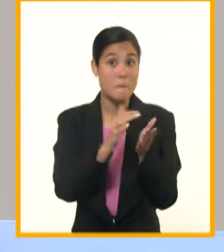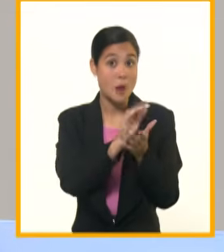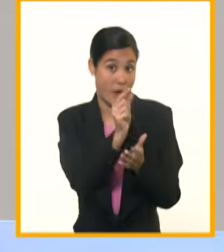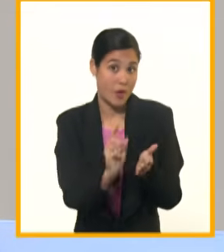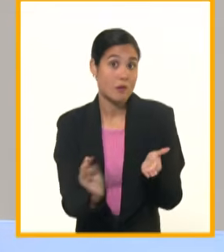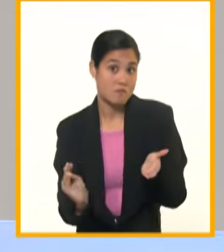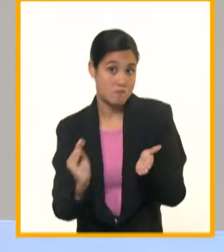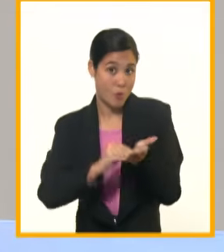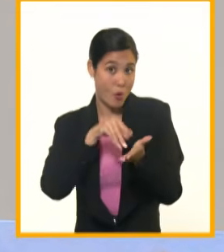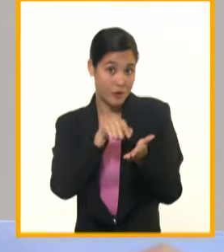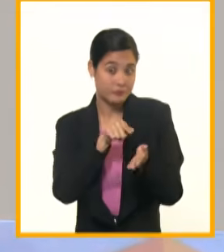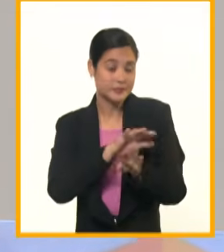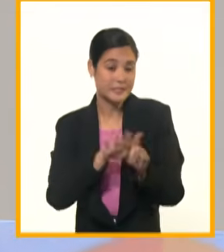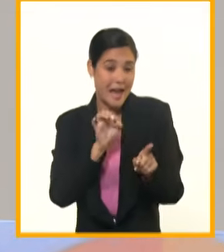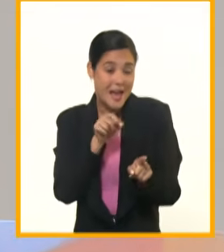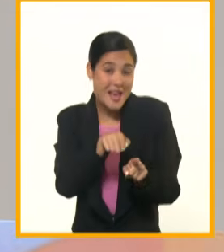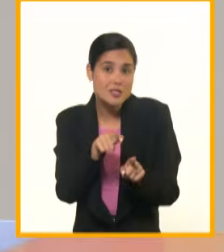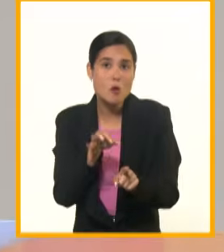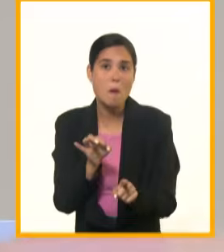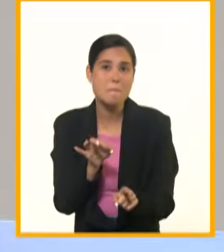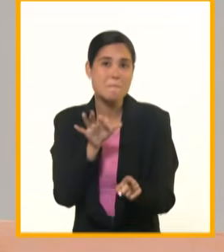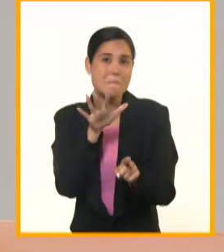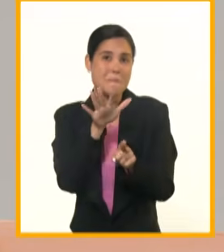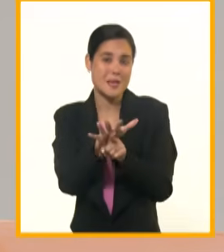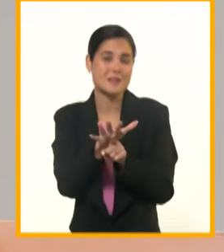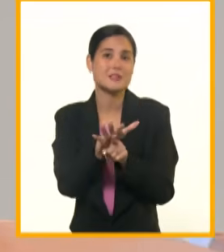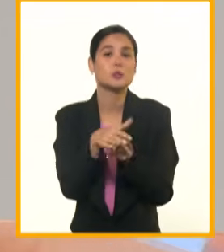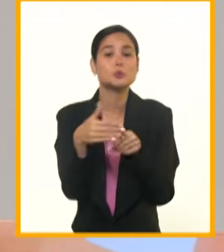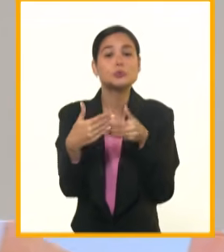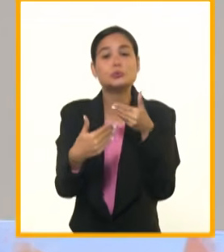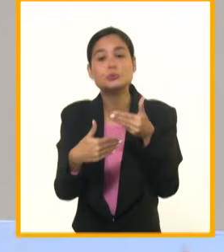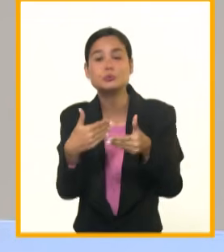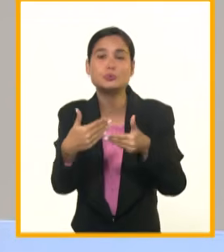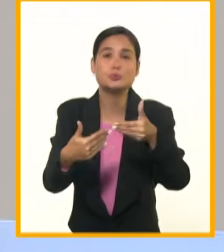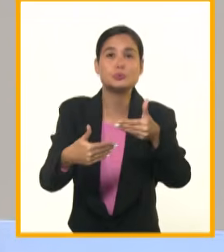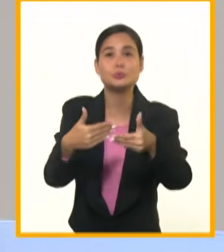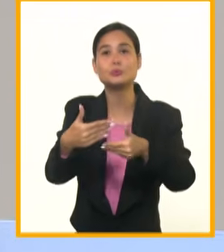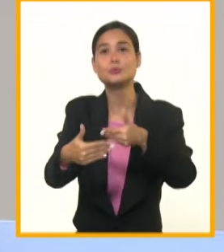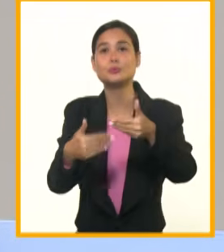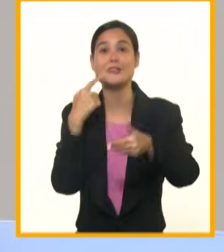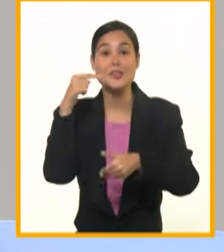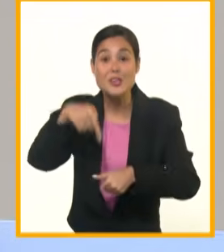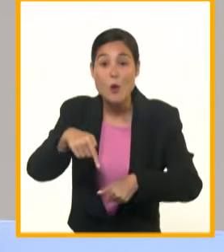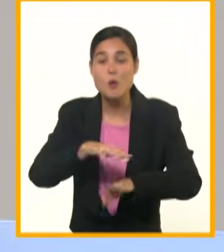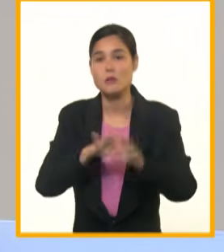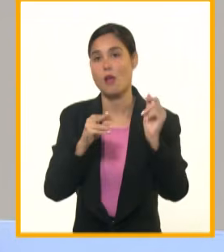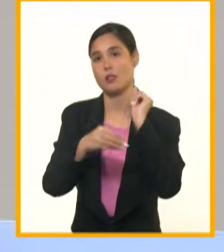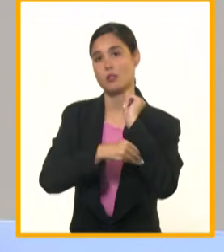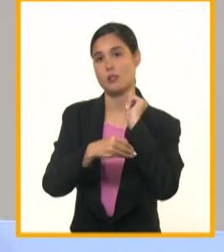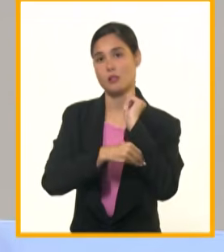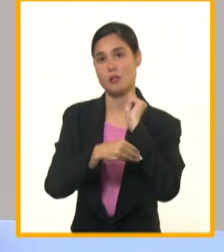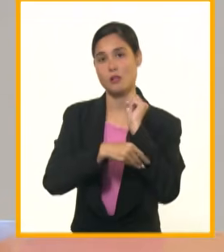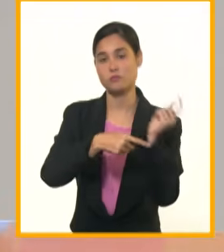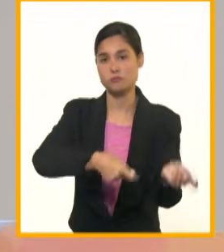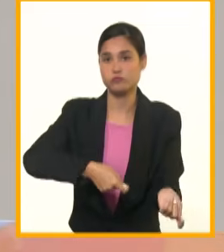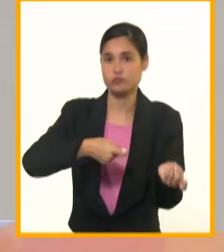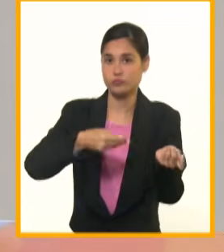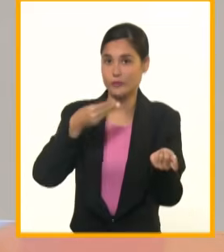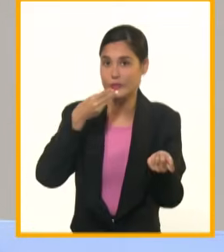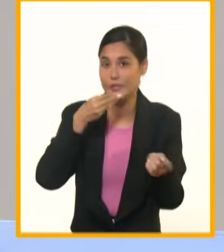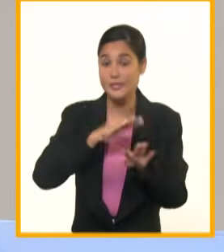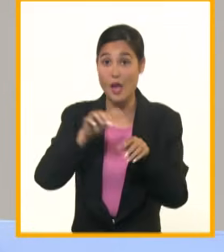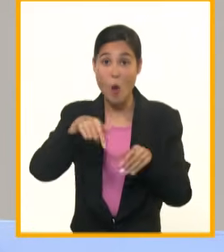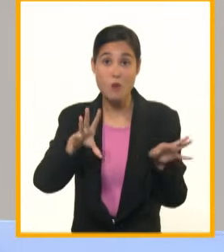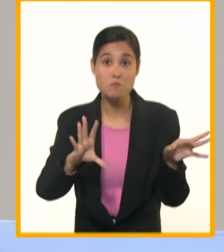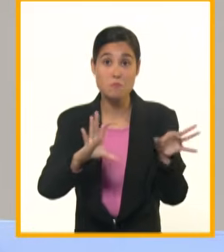ir integrando lo que es todas las actividades de la agricultura en una sola dirección. Con todas las empresas, ya hoy contamos en